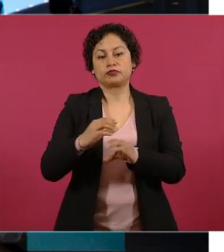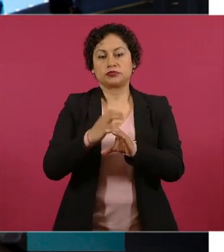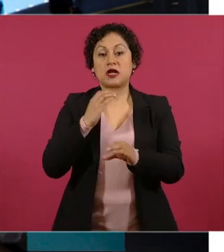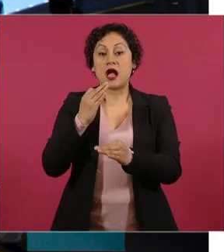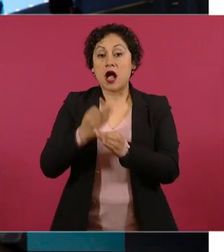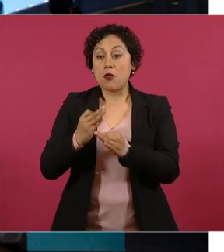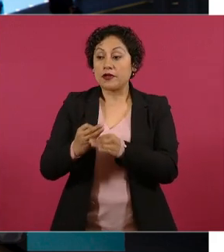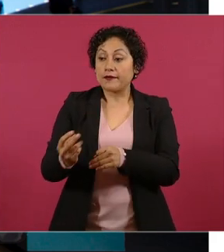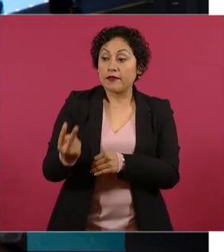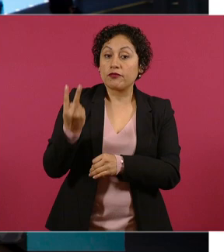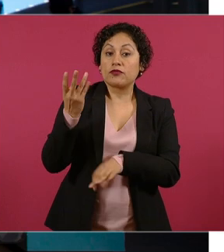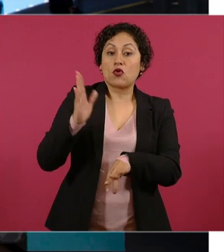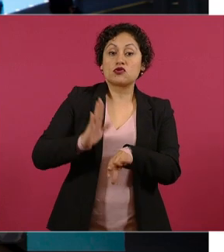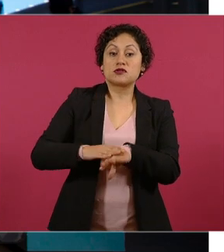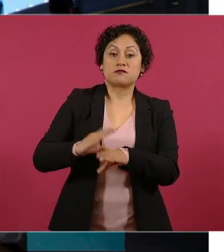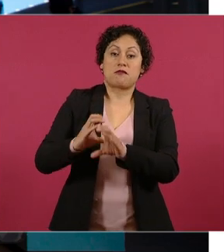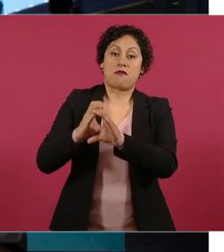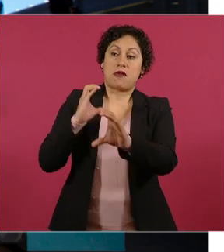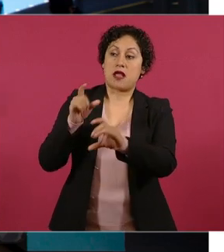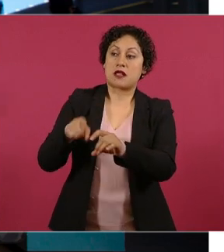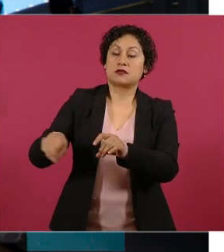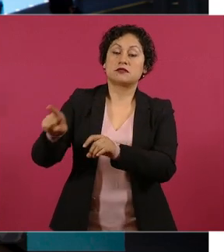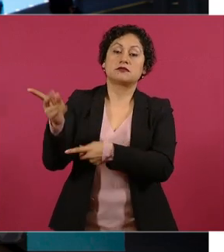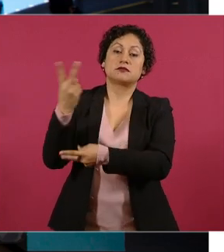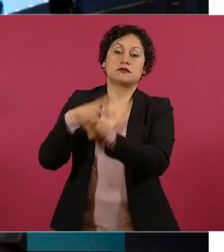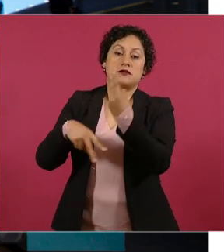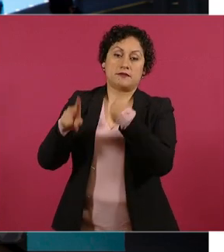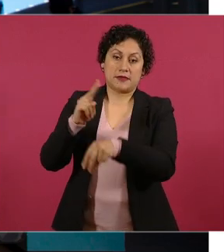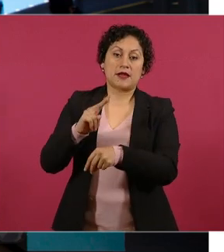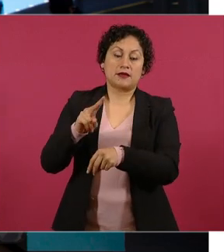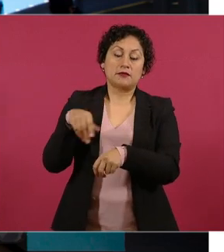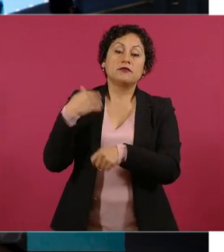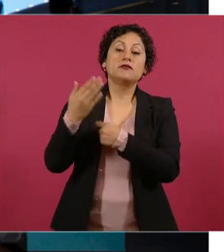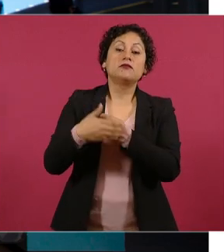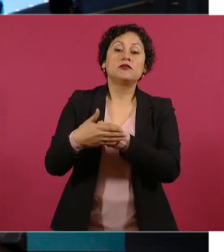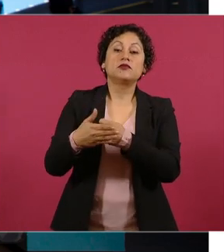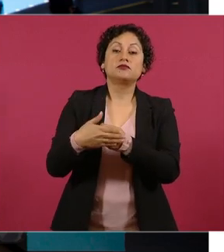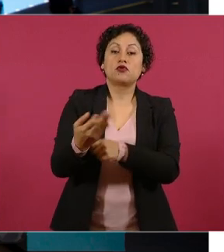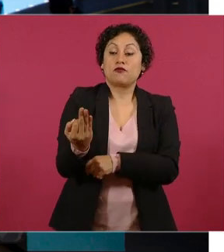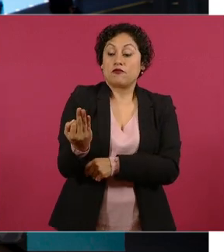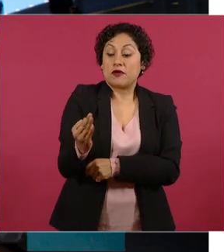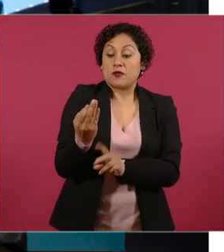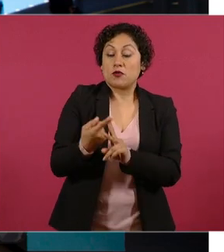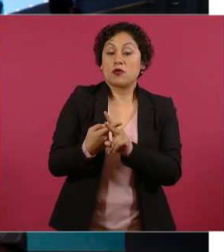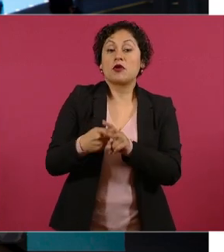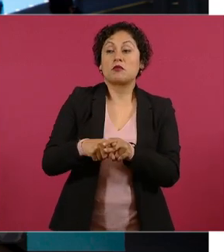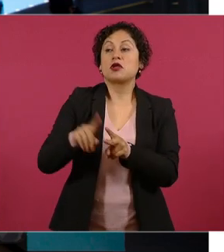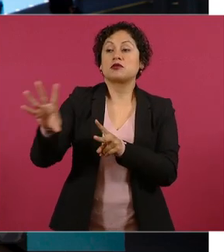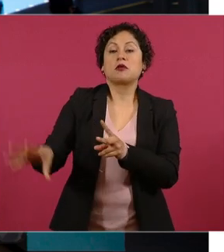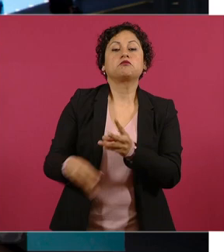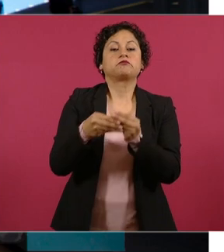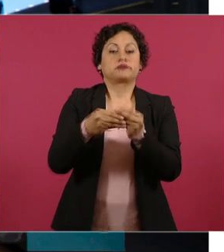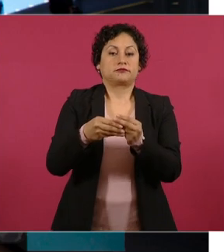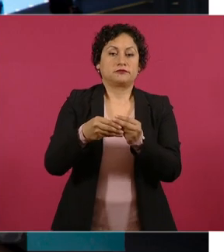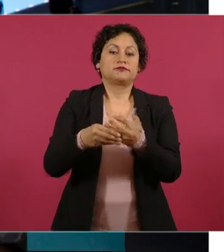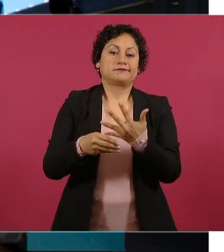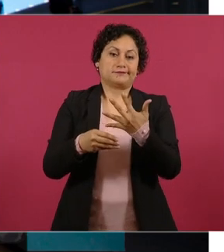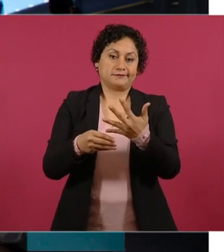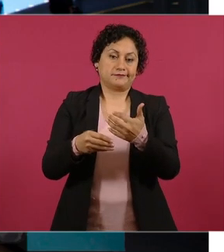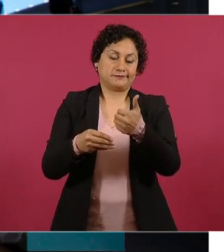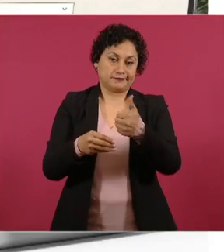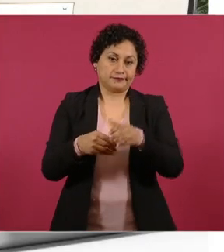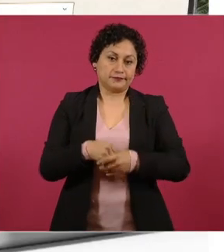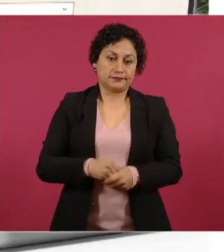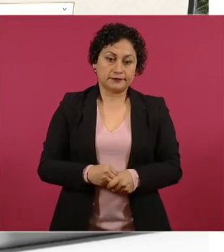que estaremos incorporando al servicio a partir de los primeros días del mes de febrero. Vamos a la siguiente, por favor.